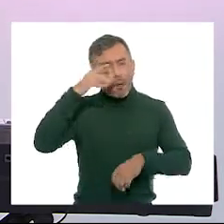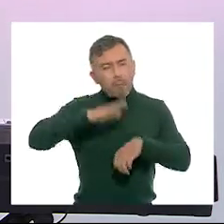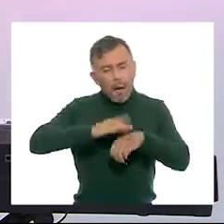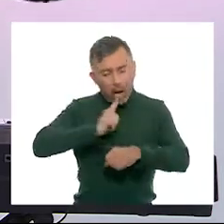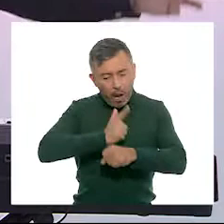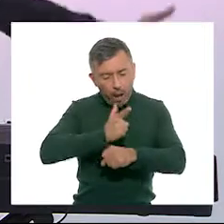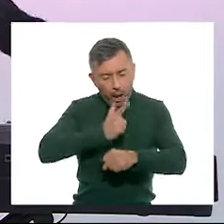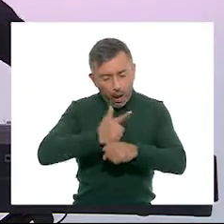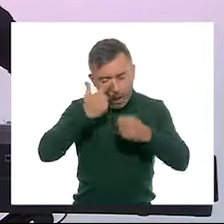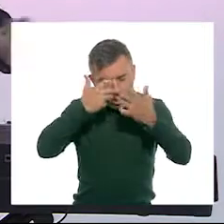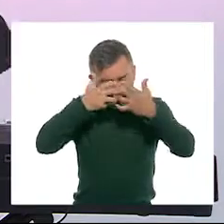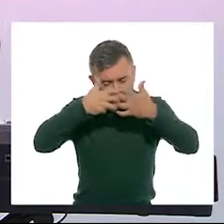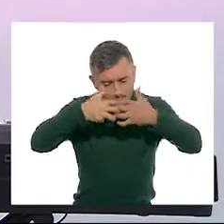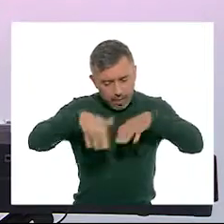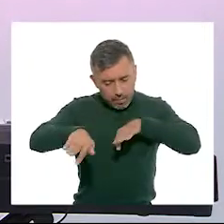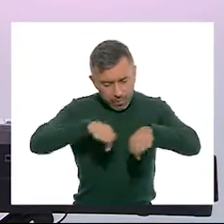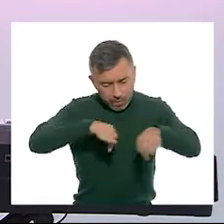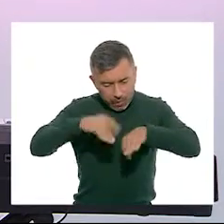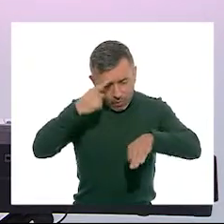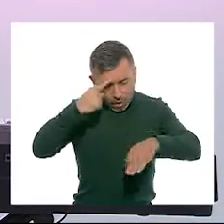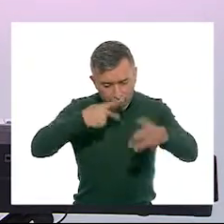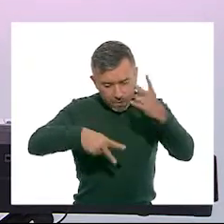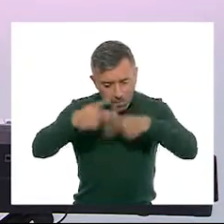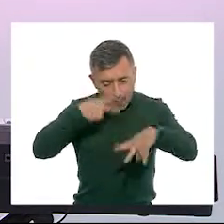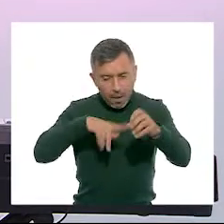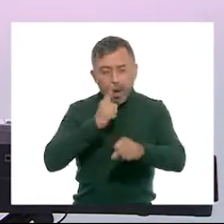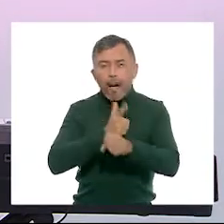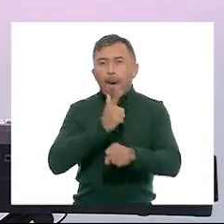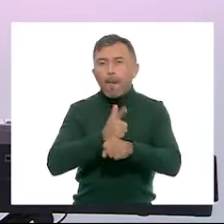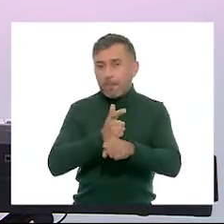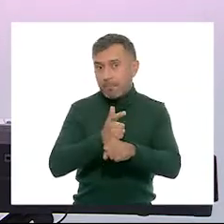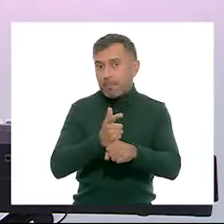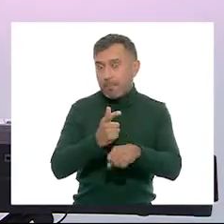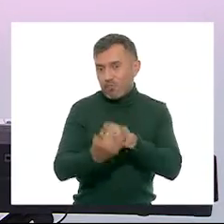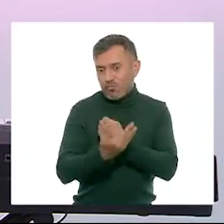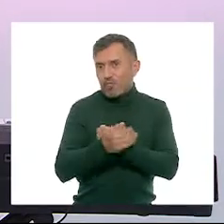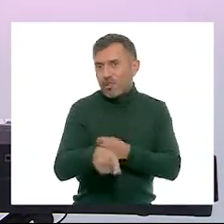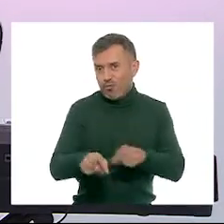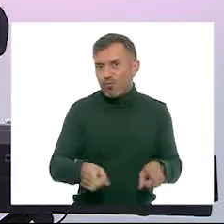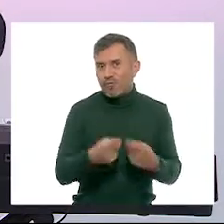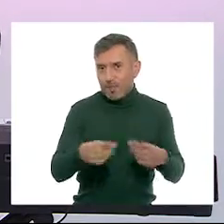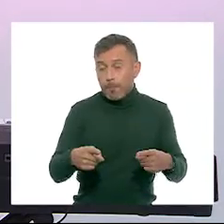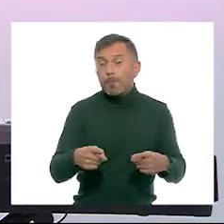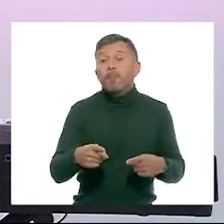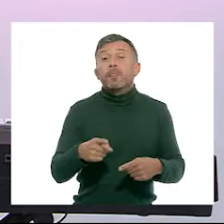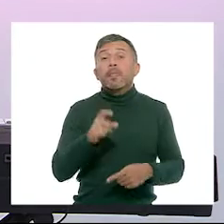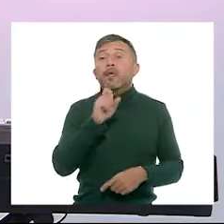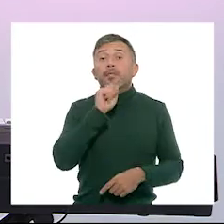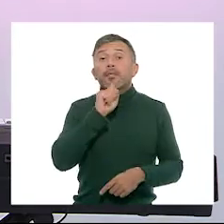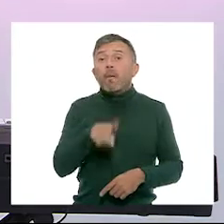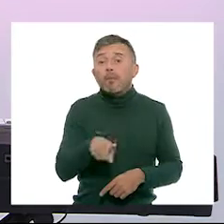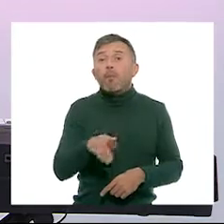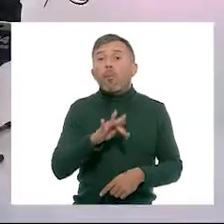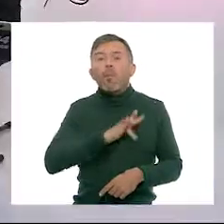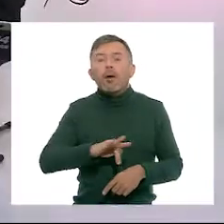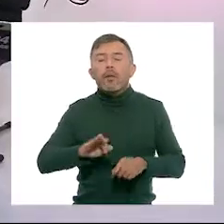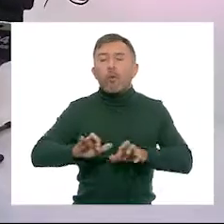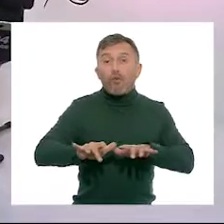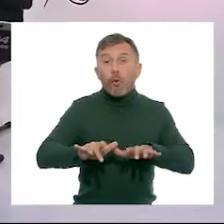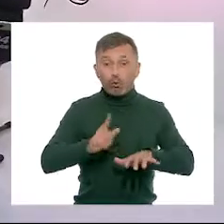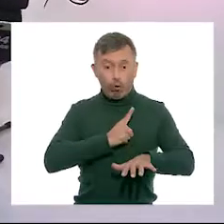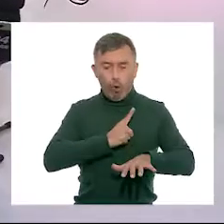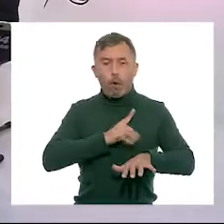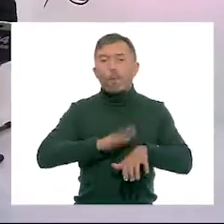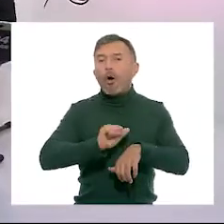mundo de otra manera. Pero una de las mejores cosas que nos da la música es el privilegio de tocar con los demás. Entonces, Rodrigo,